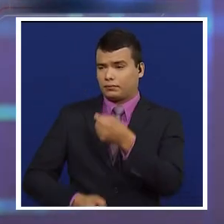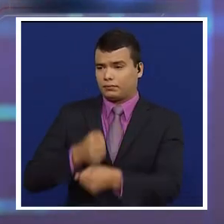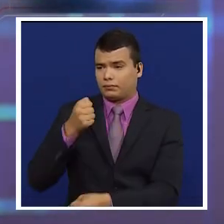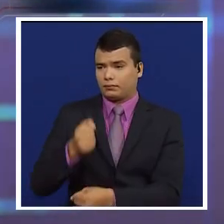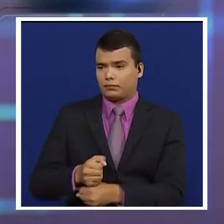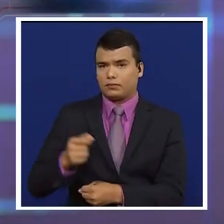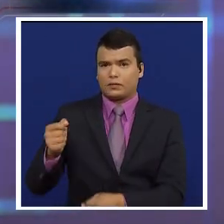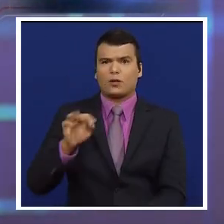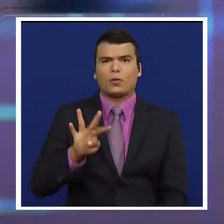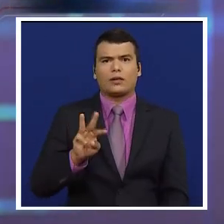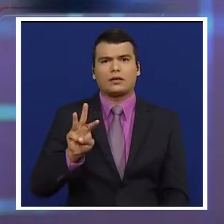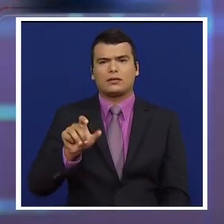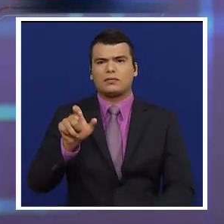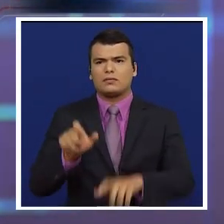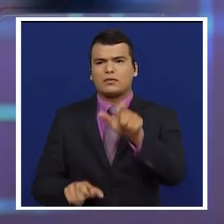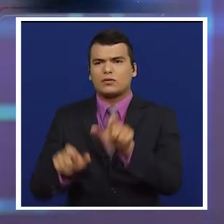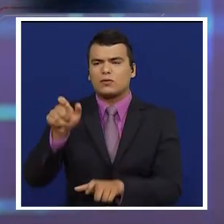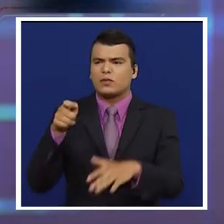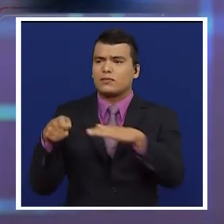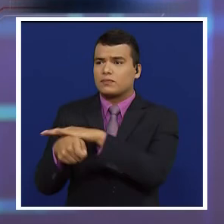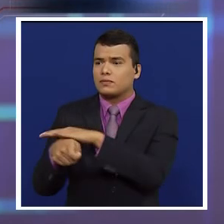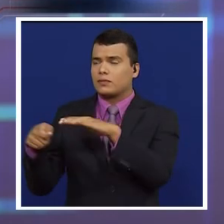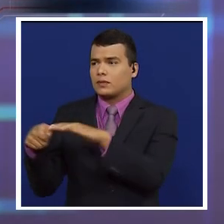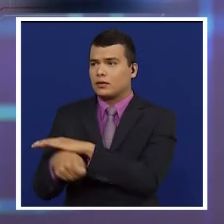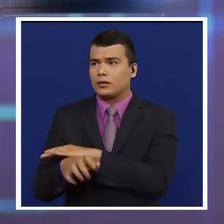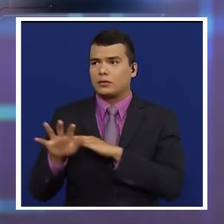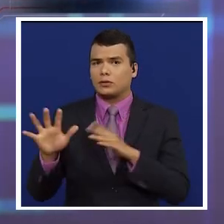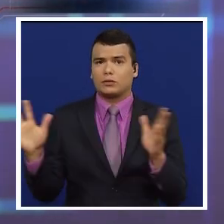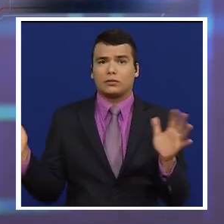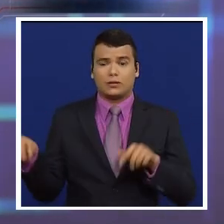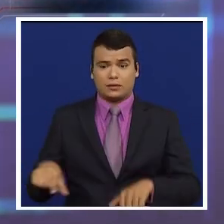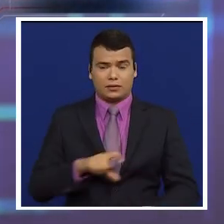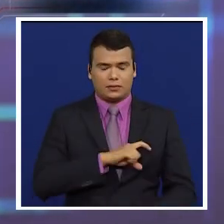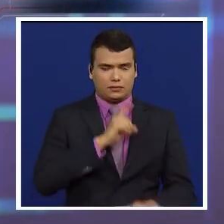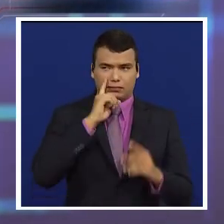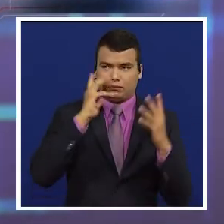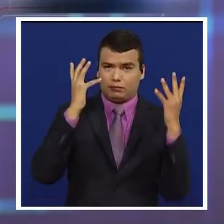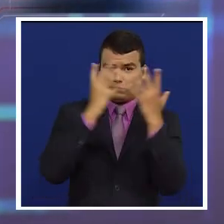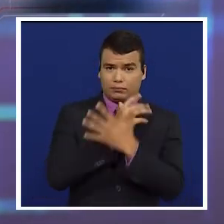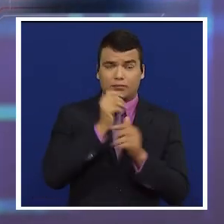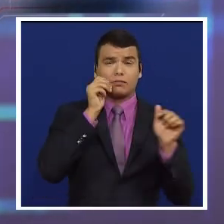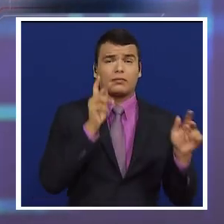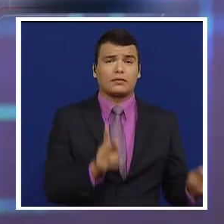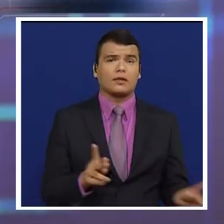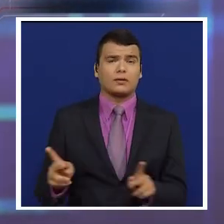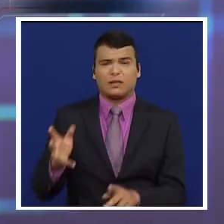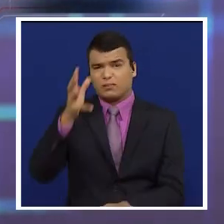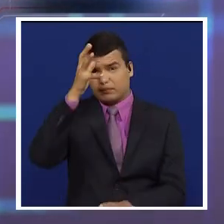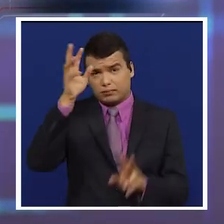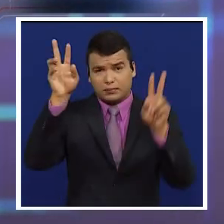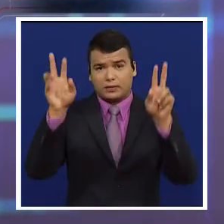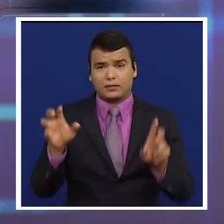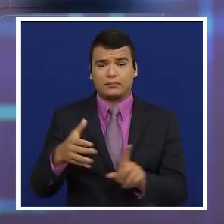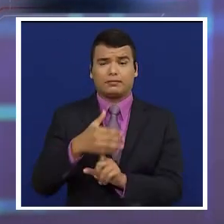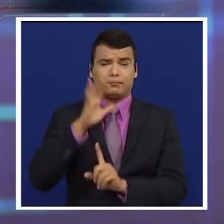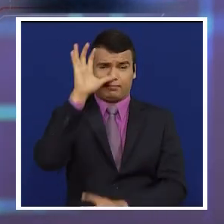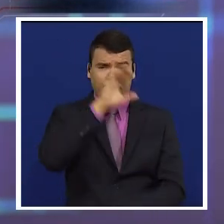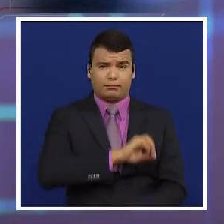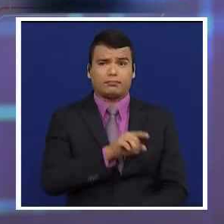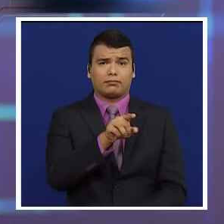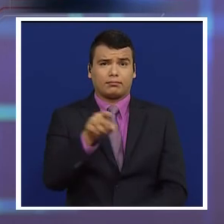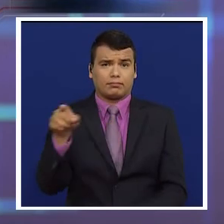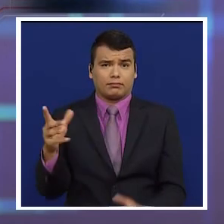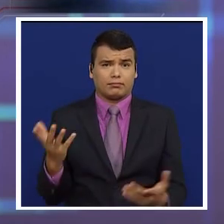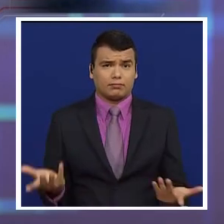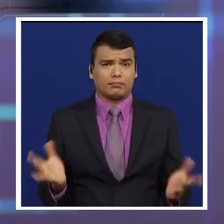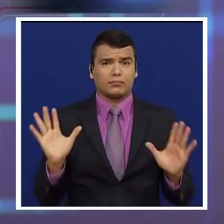por lo menos 43 homicidios dejó consternada a la ciudad. Para expertos en materia de seguridad, este caso deja en evidencia las